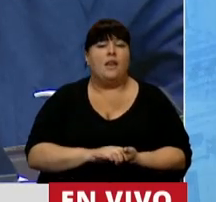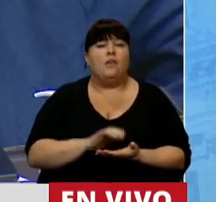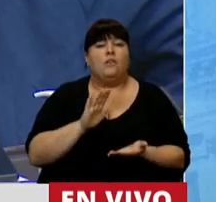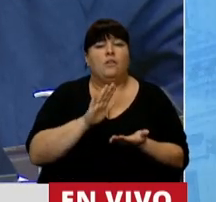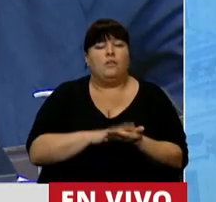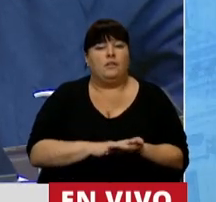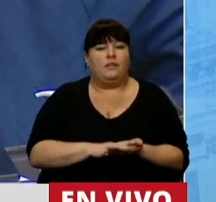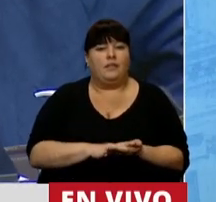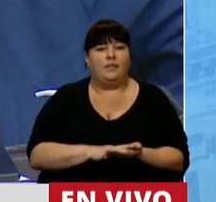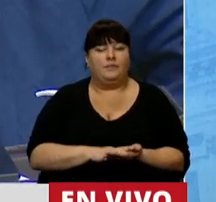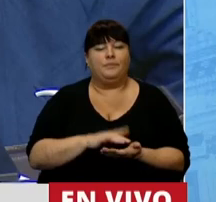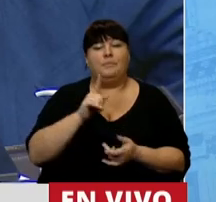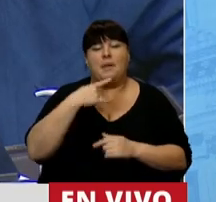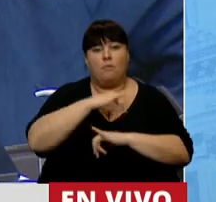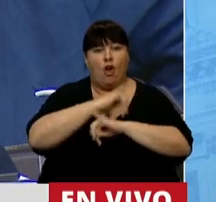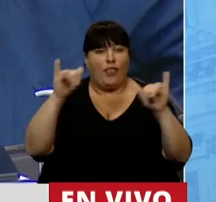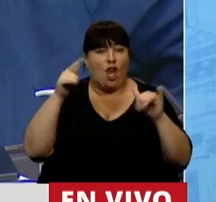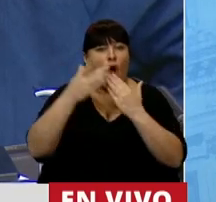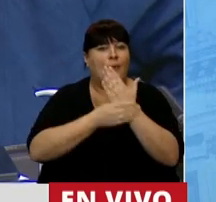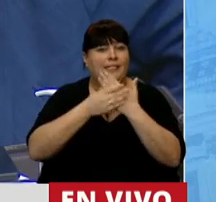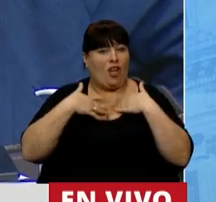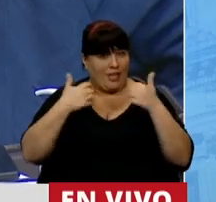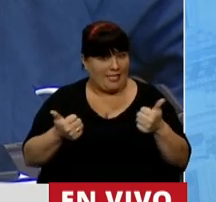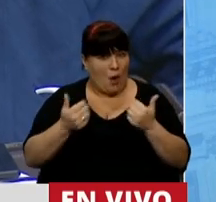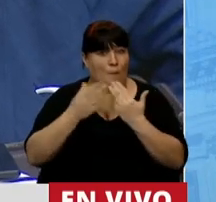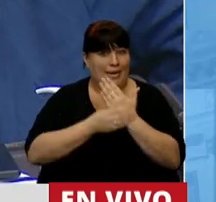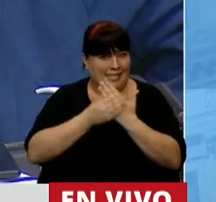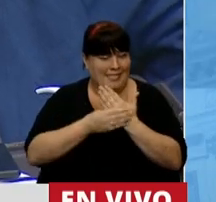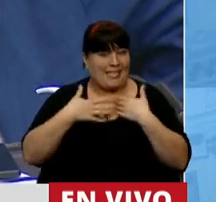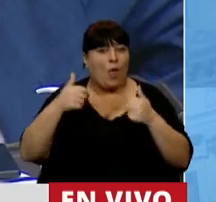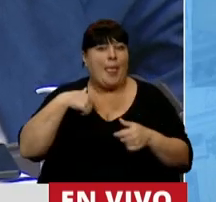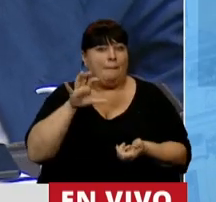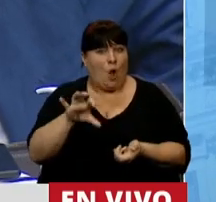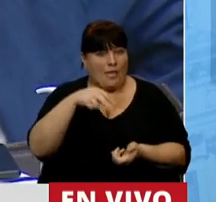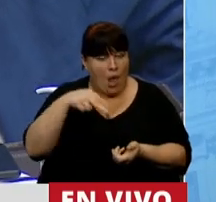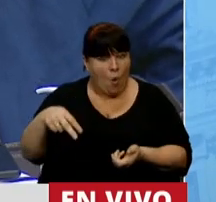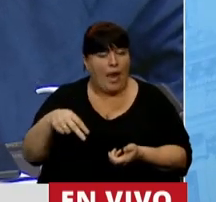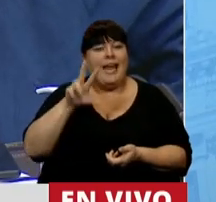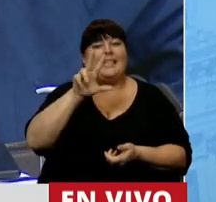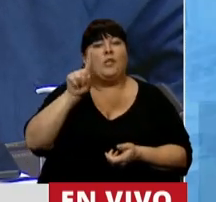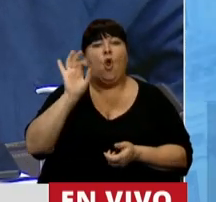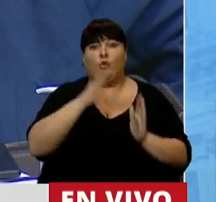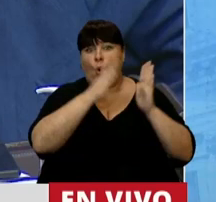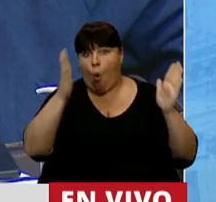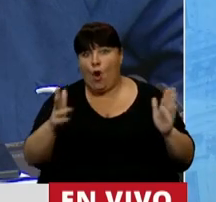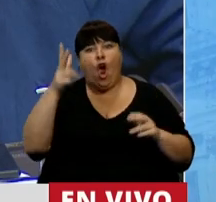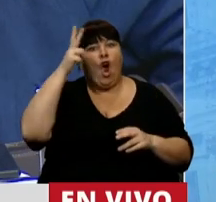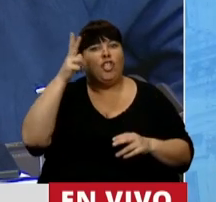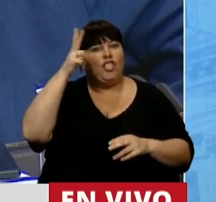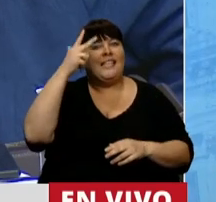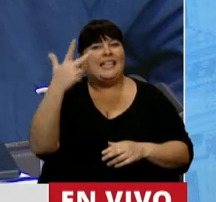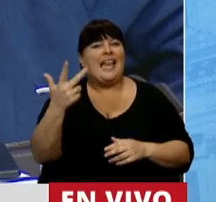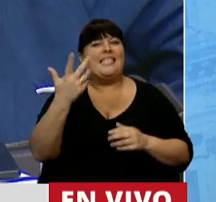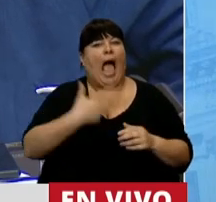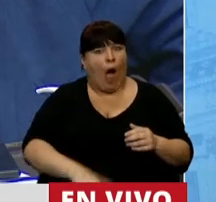que ha transmitido el Ministerio de Salud, la Ministra de Salud de nuestra provincia, al 31 de octubre había